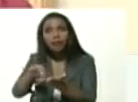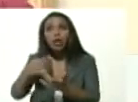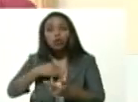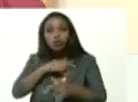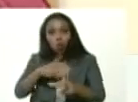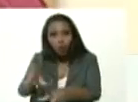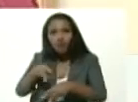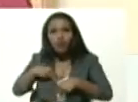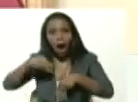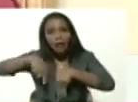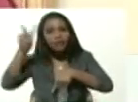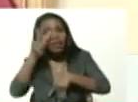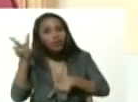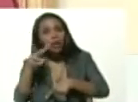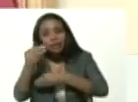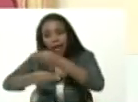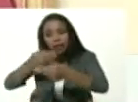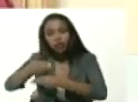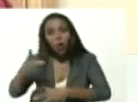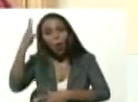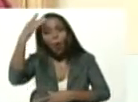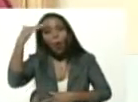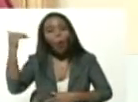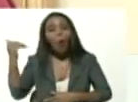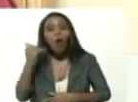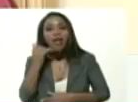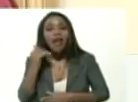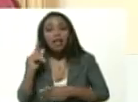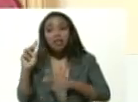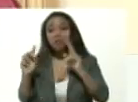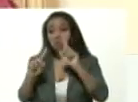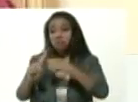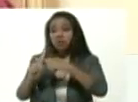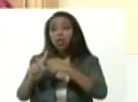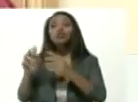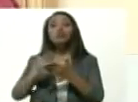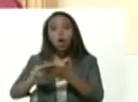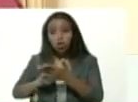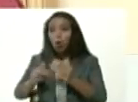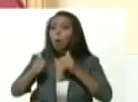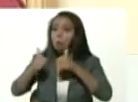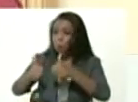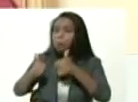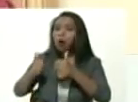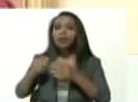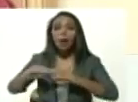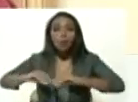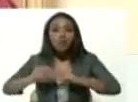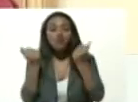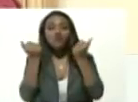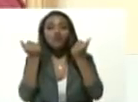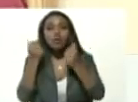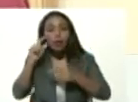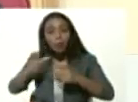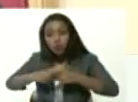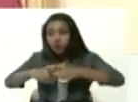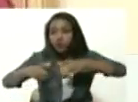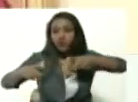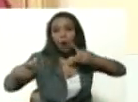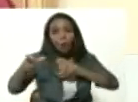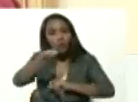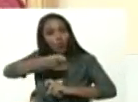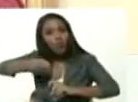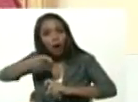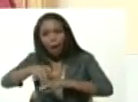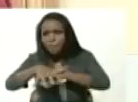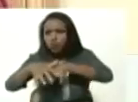asumido en Venezuela, que se hizo en Corea y ha dado resultado. La estrategia del despistaje masivo, de la búsqueda